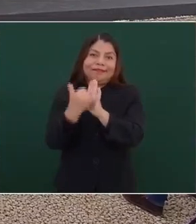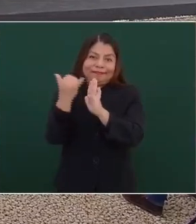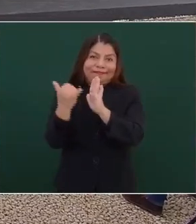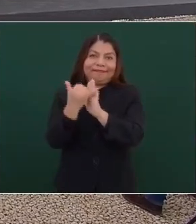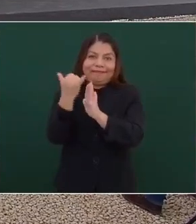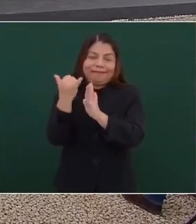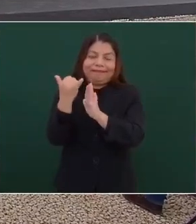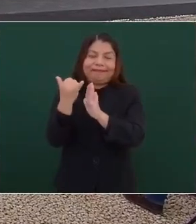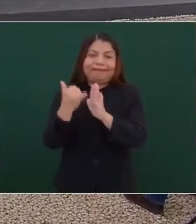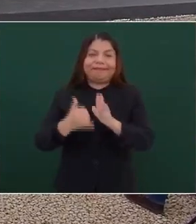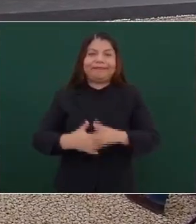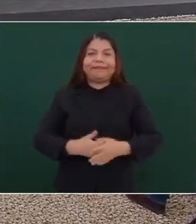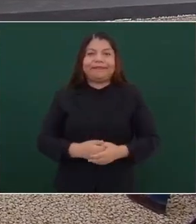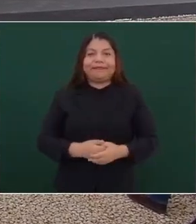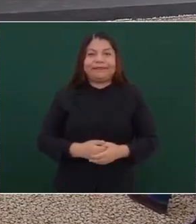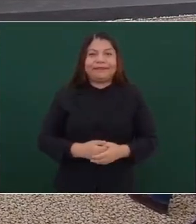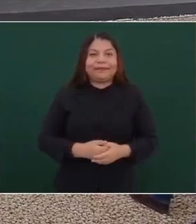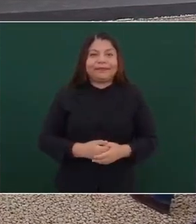tenemos